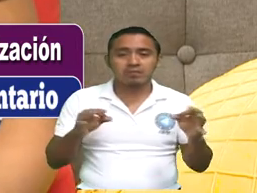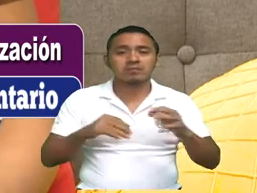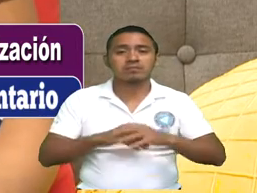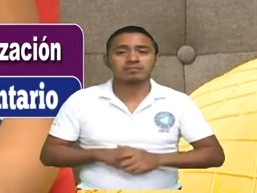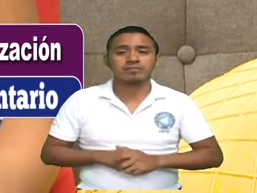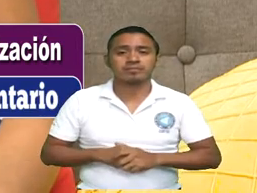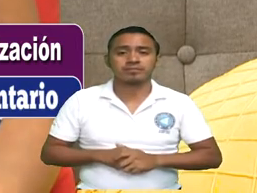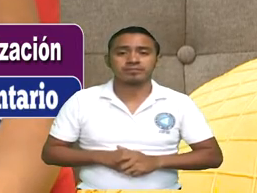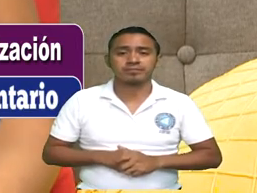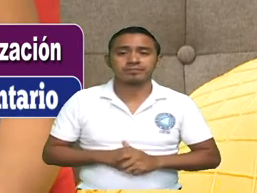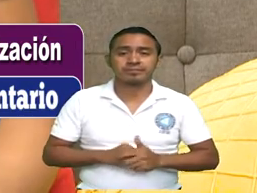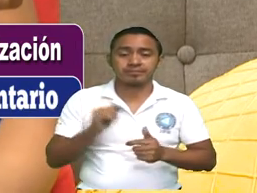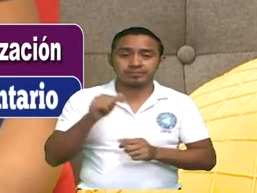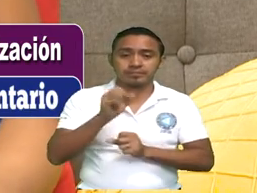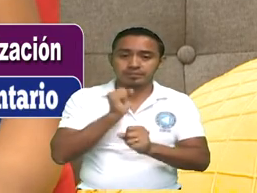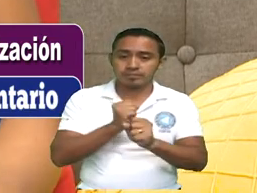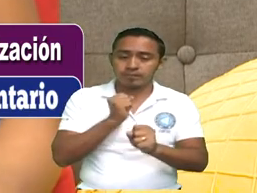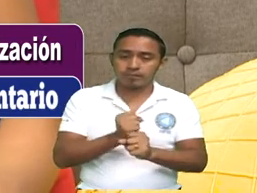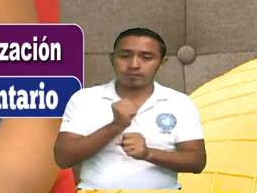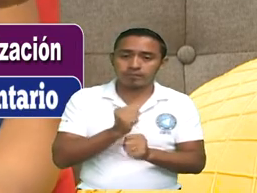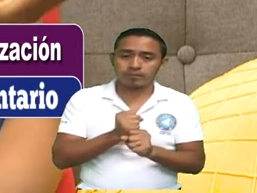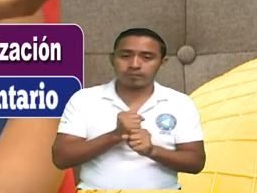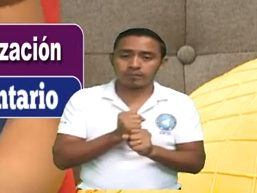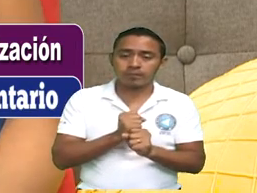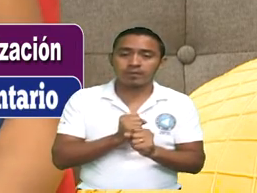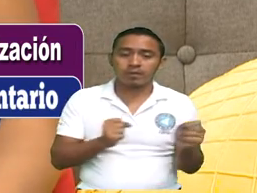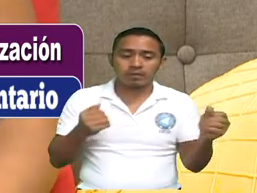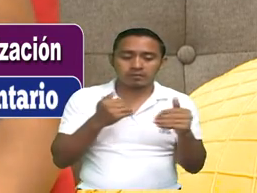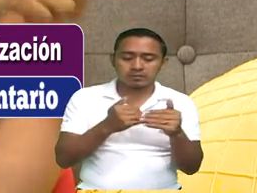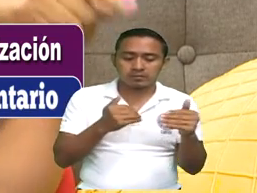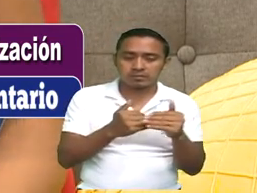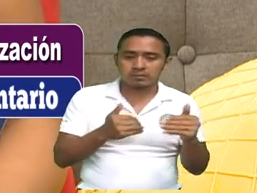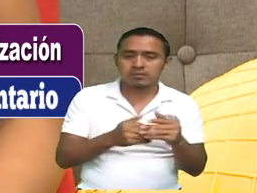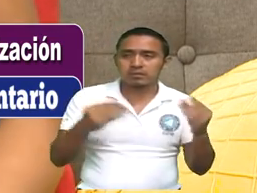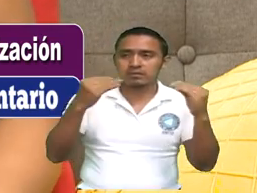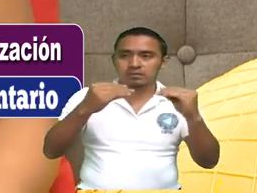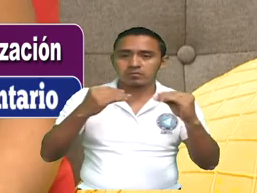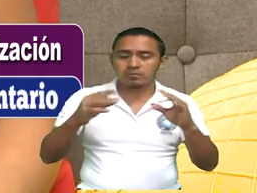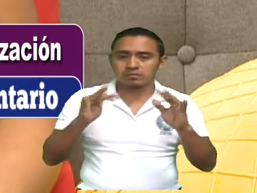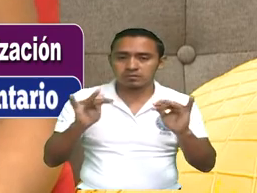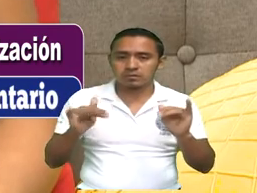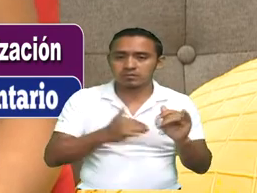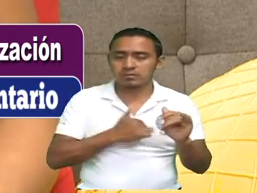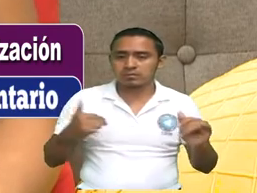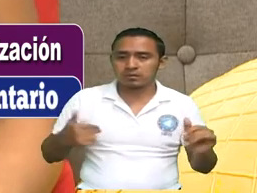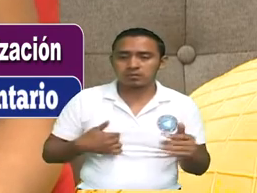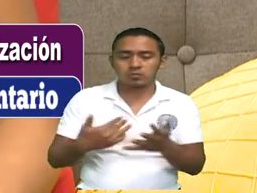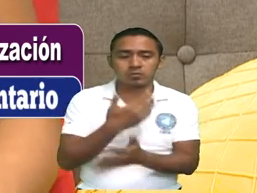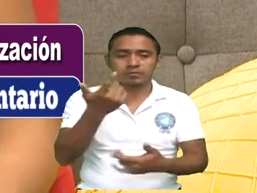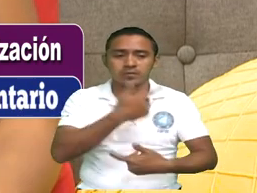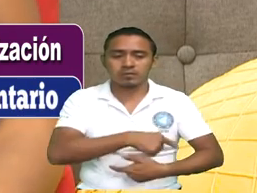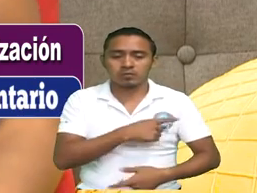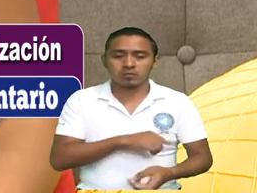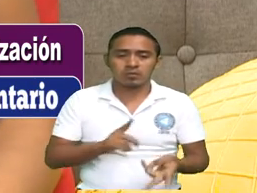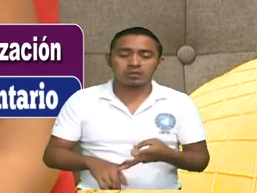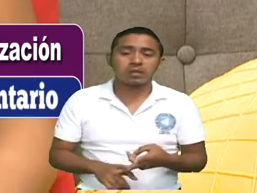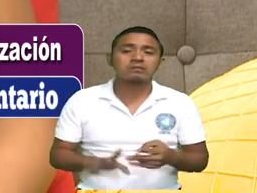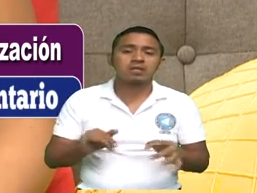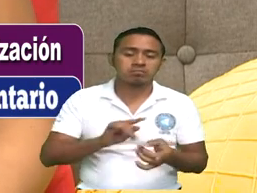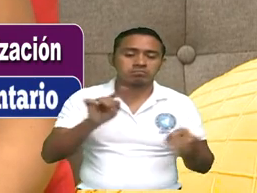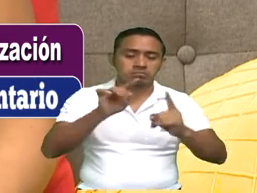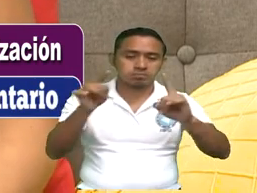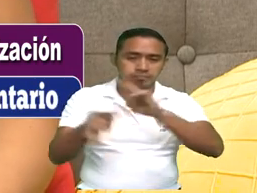de ese trabajo de acercar la educación, también se han construido nuevas escuelas, se han reparado